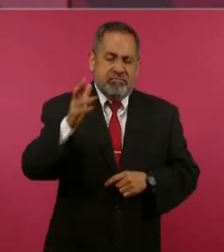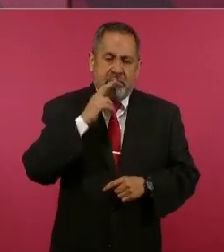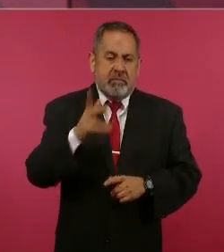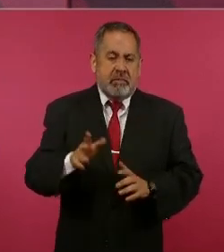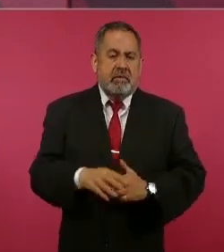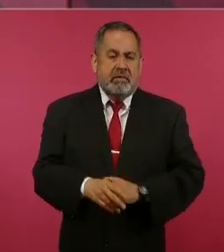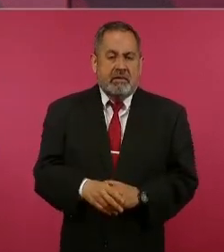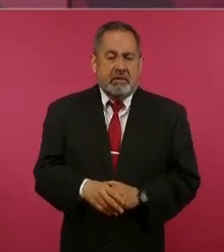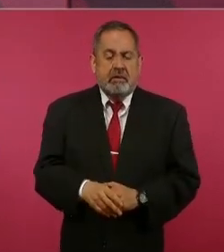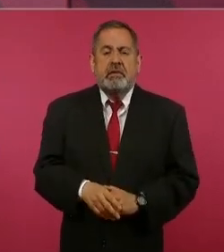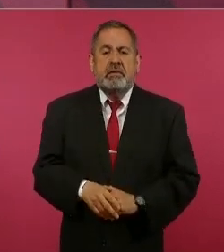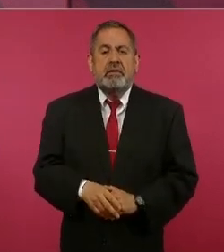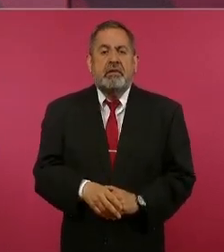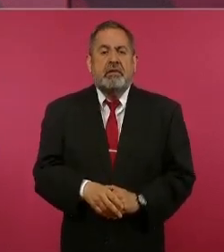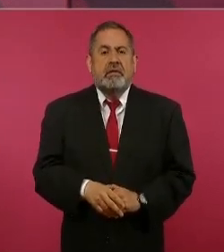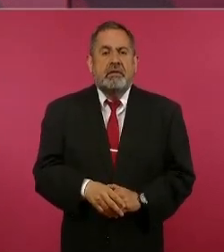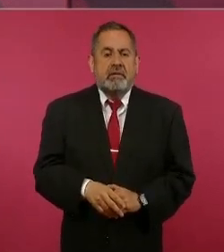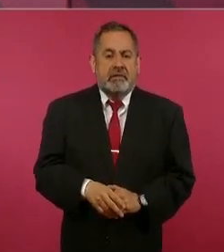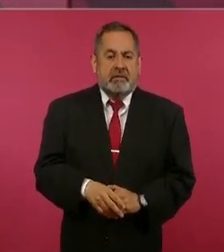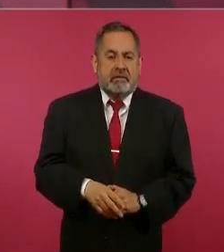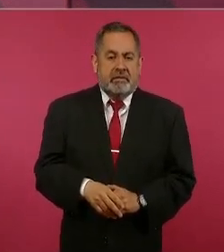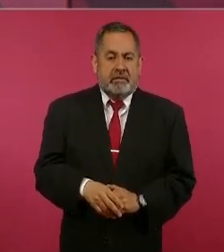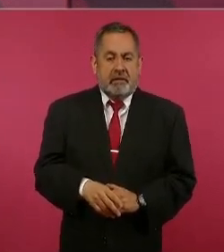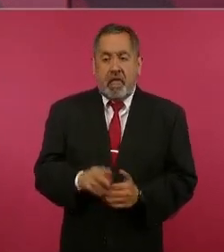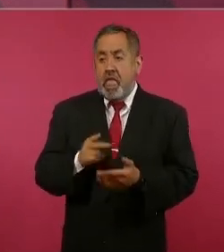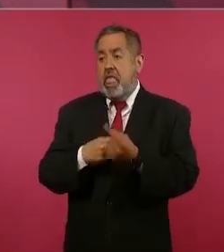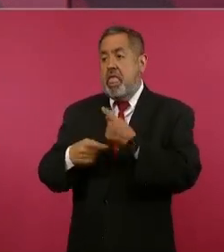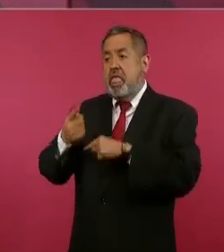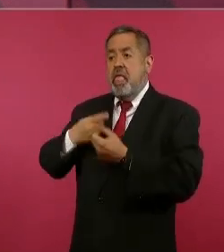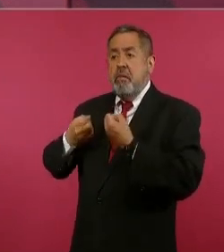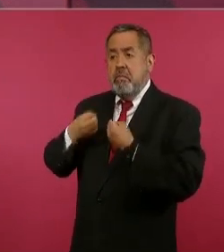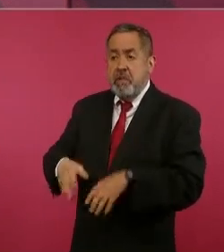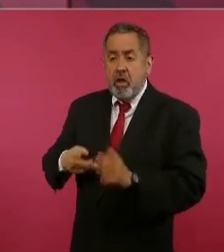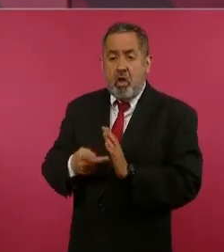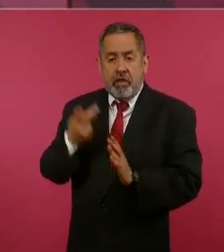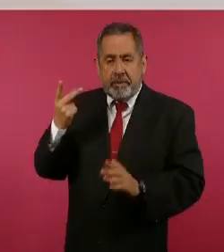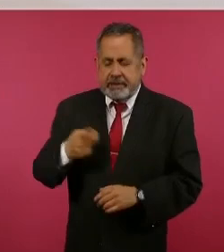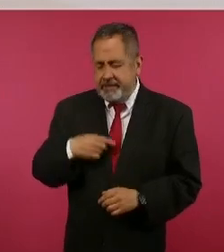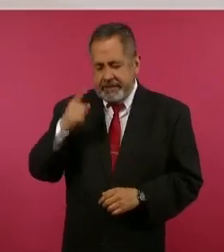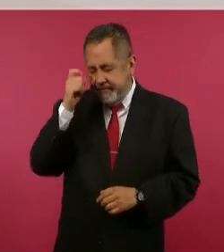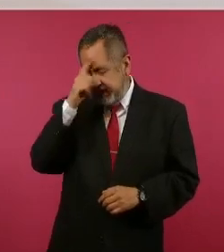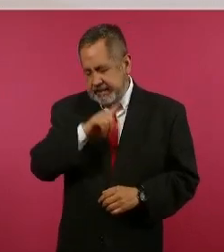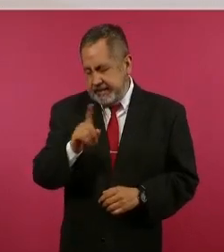Va a ser muy difícil que haya retrocesos.